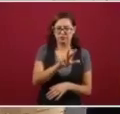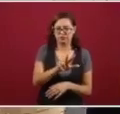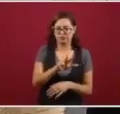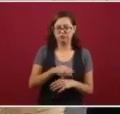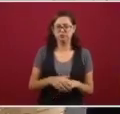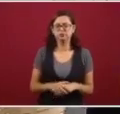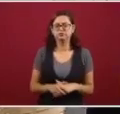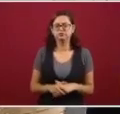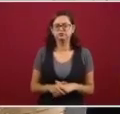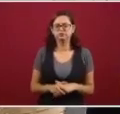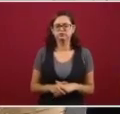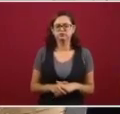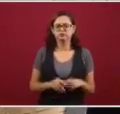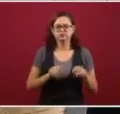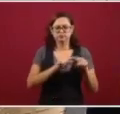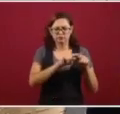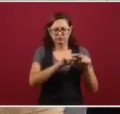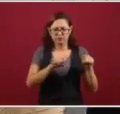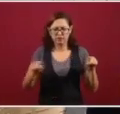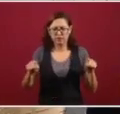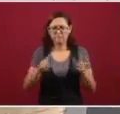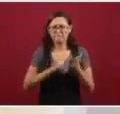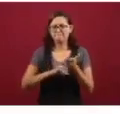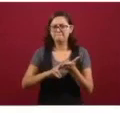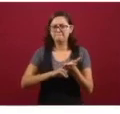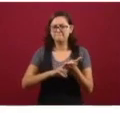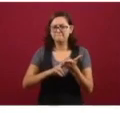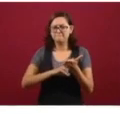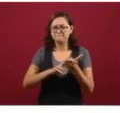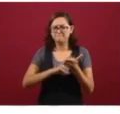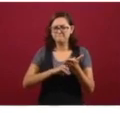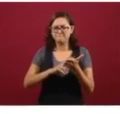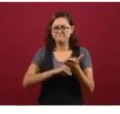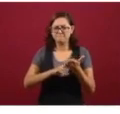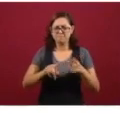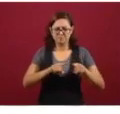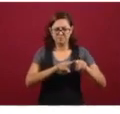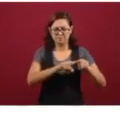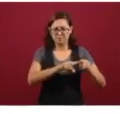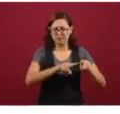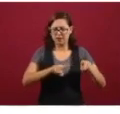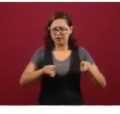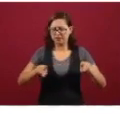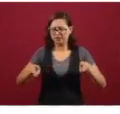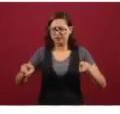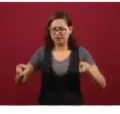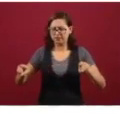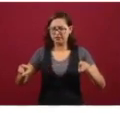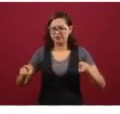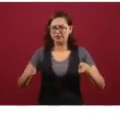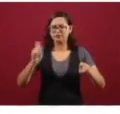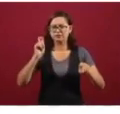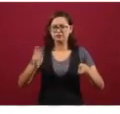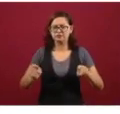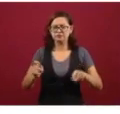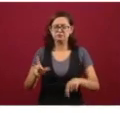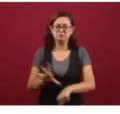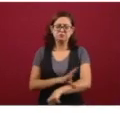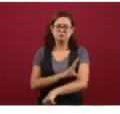de abajo, la verde, es donde tenemos nosotros el mínimo de reserva